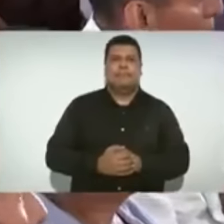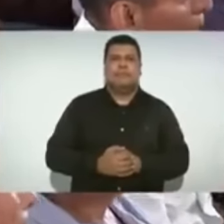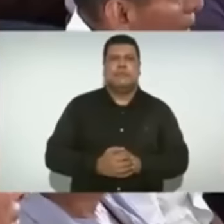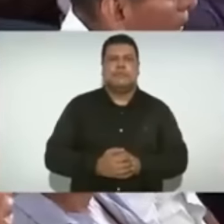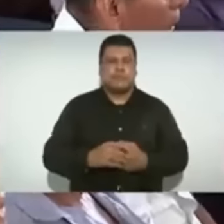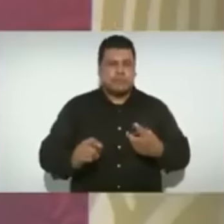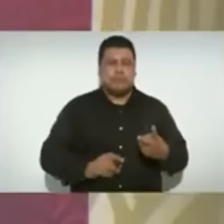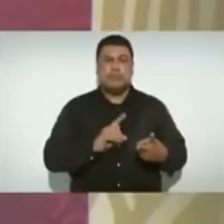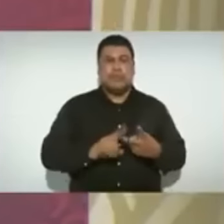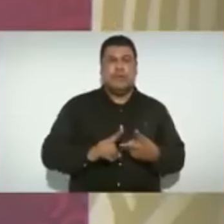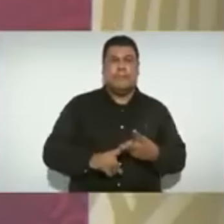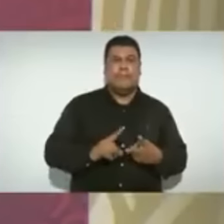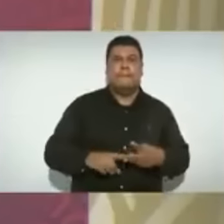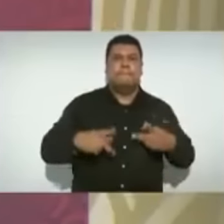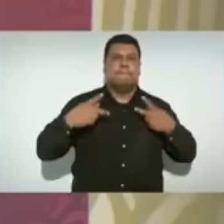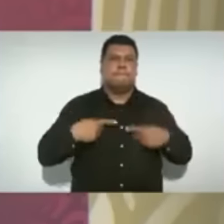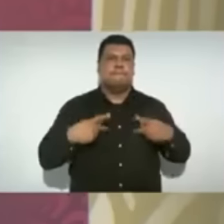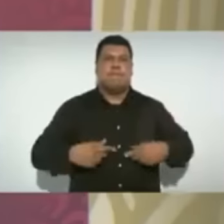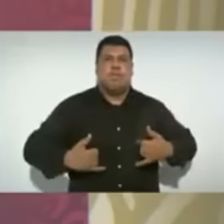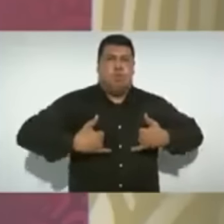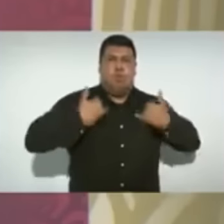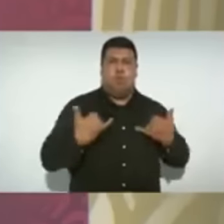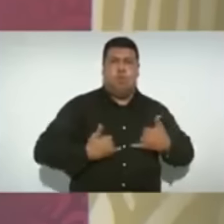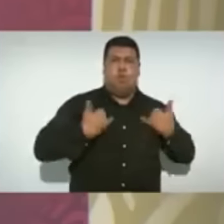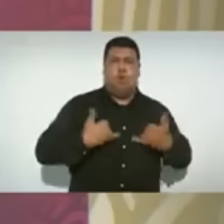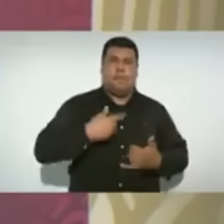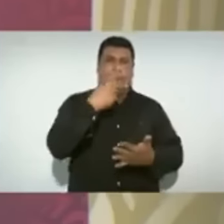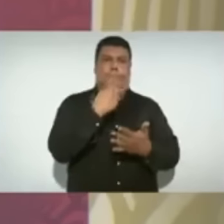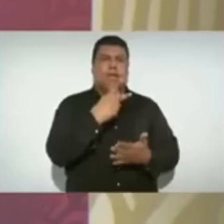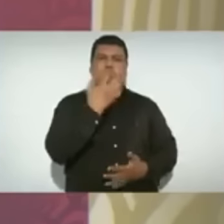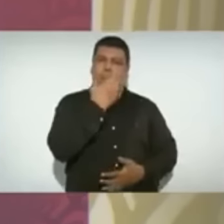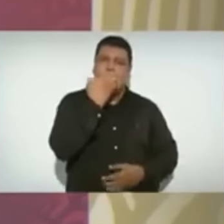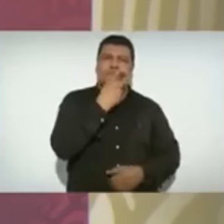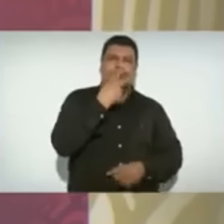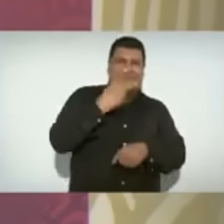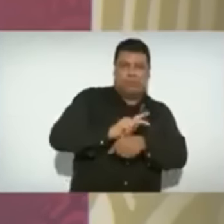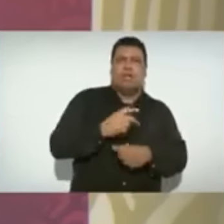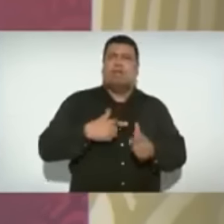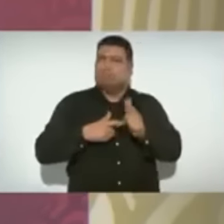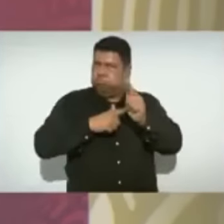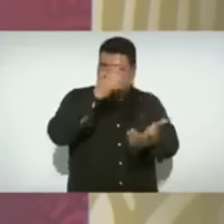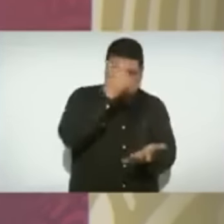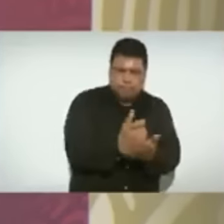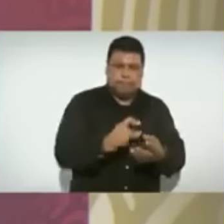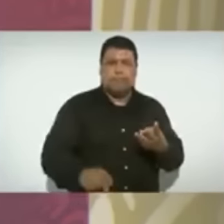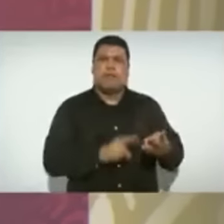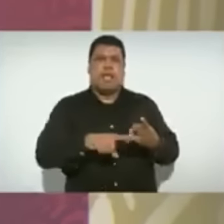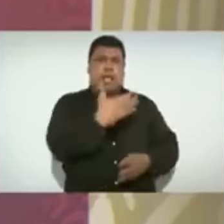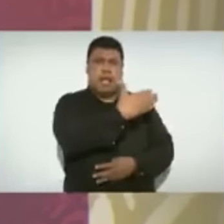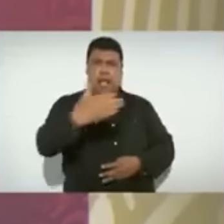Va a seguir el apoyo a todos los jóvenes de preparatoria. Va a seguir el apoyo al